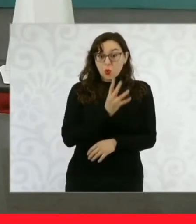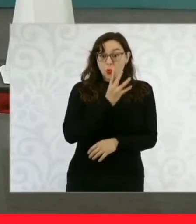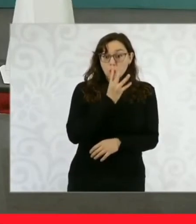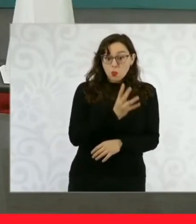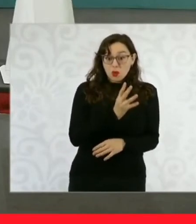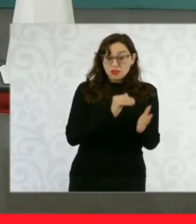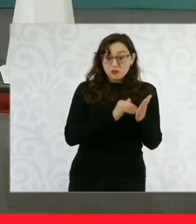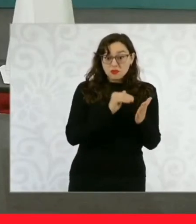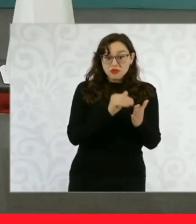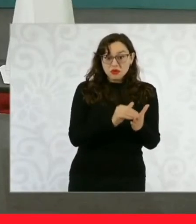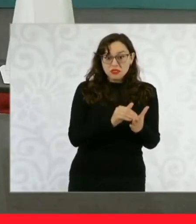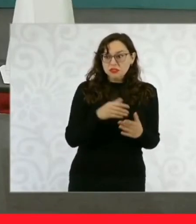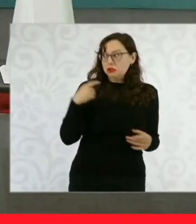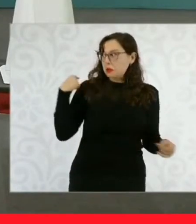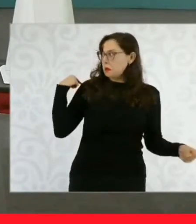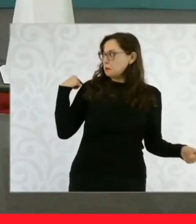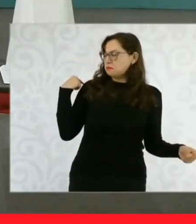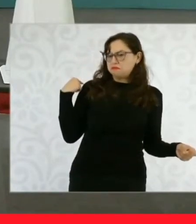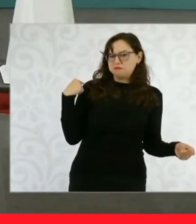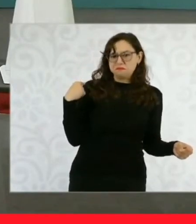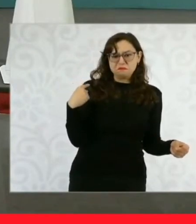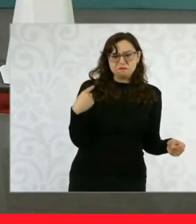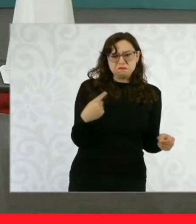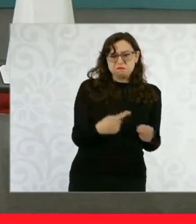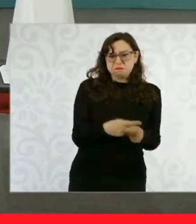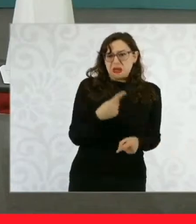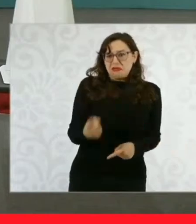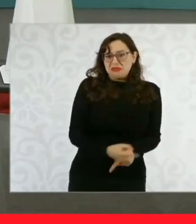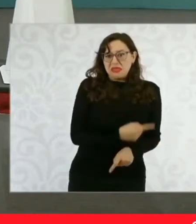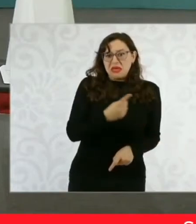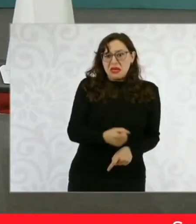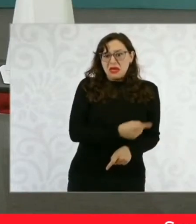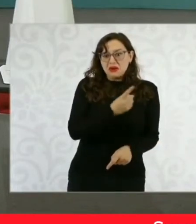de impagables. La que sigue, por favor.